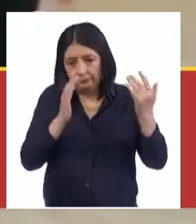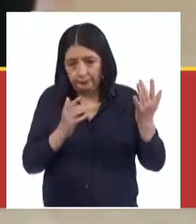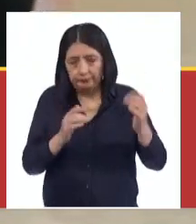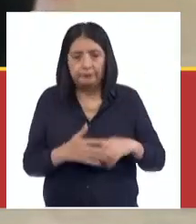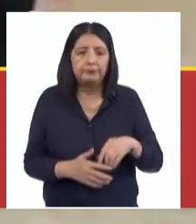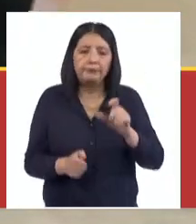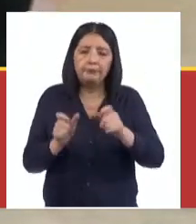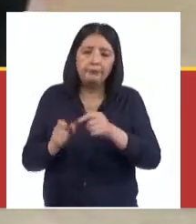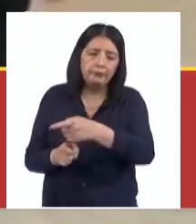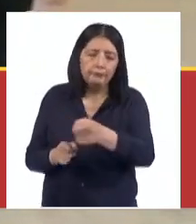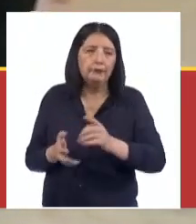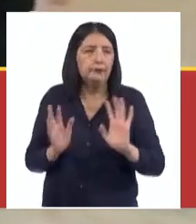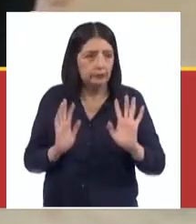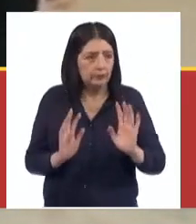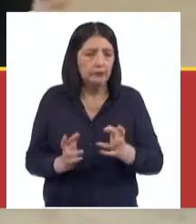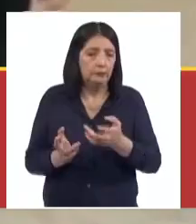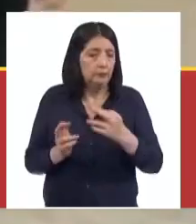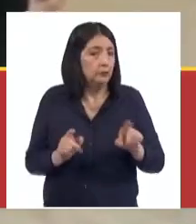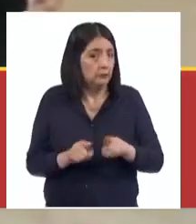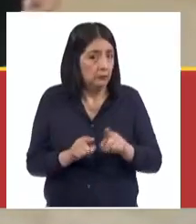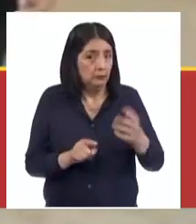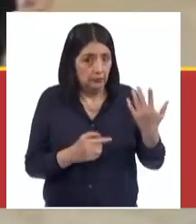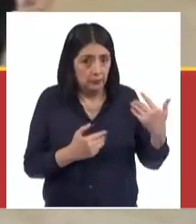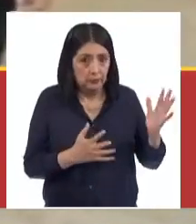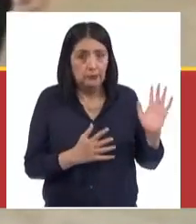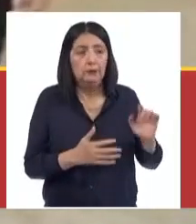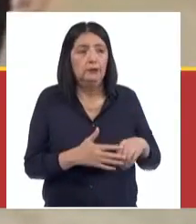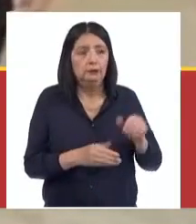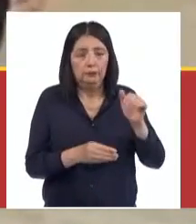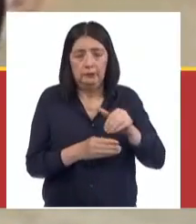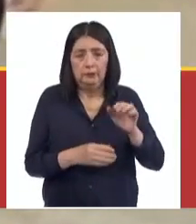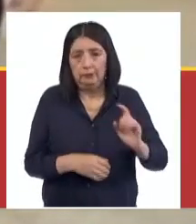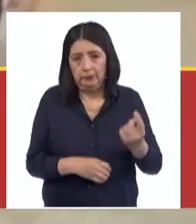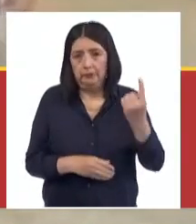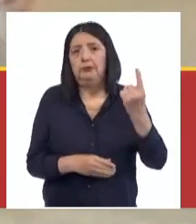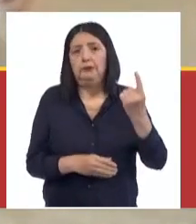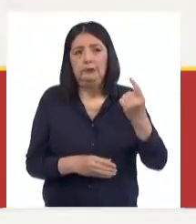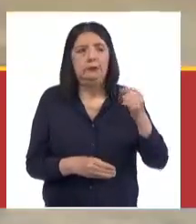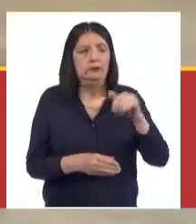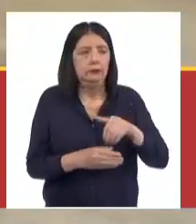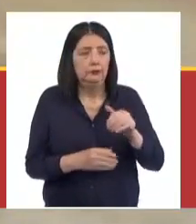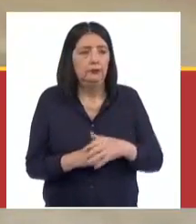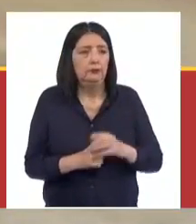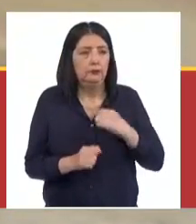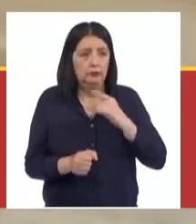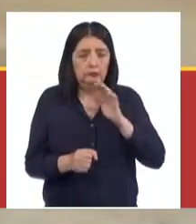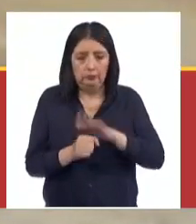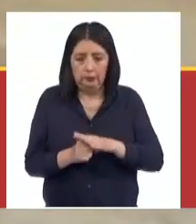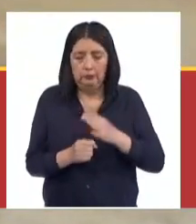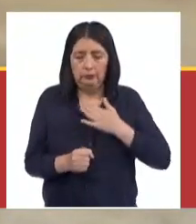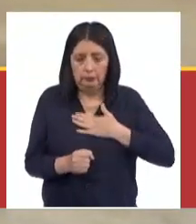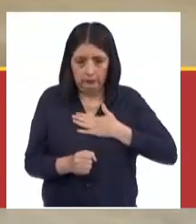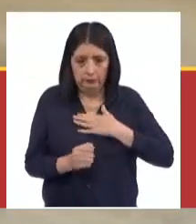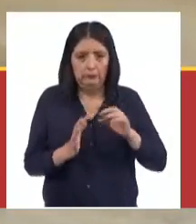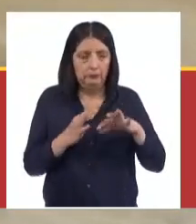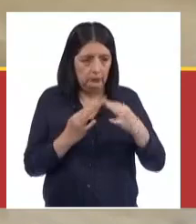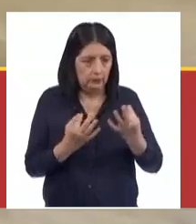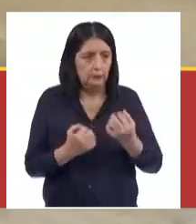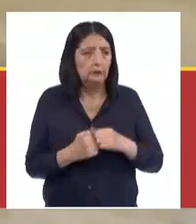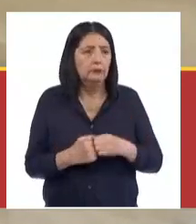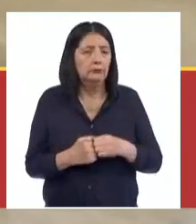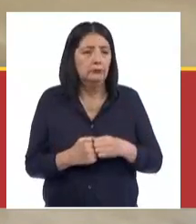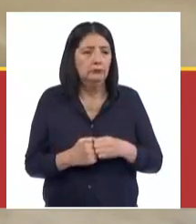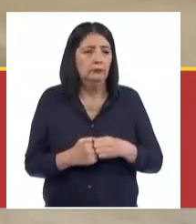el pueblo también responda como ha respondido en esta primera etapa. Y prometo a mi familia,